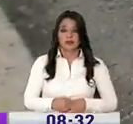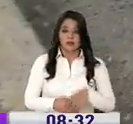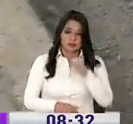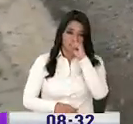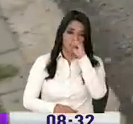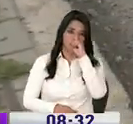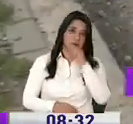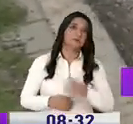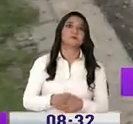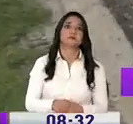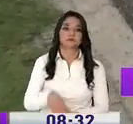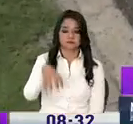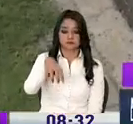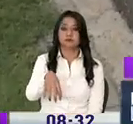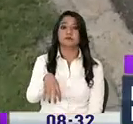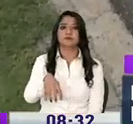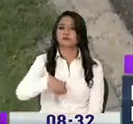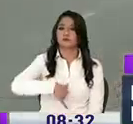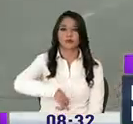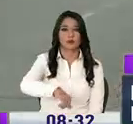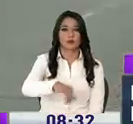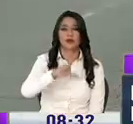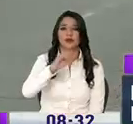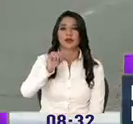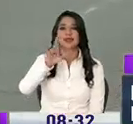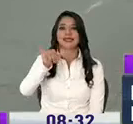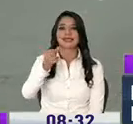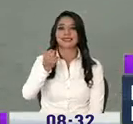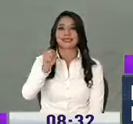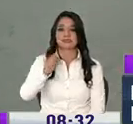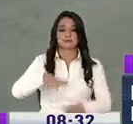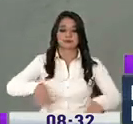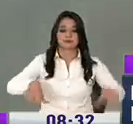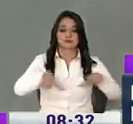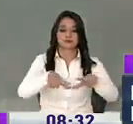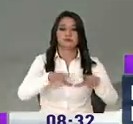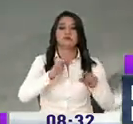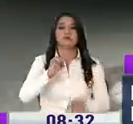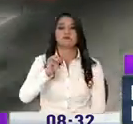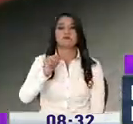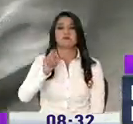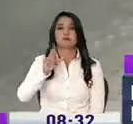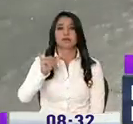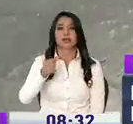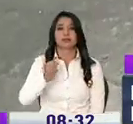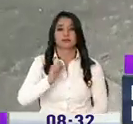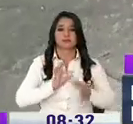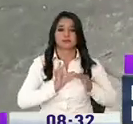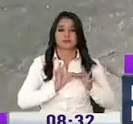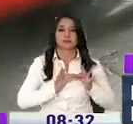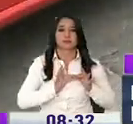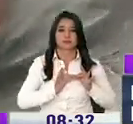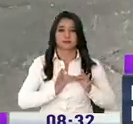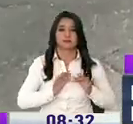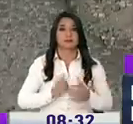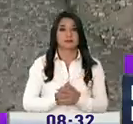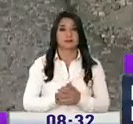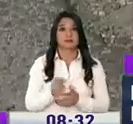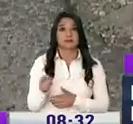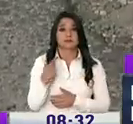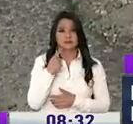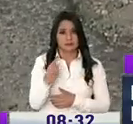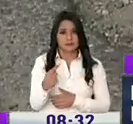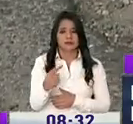Como este bache, hay varios a lo largo de la avenida Giovanni Calles en el sector de Marianas, norte de la capital. Los vecinos aseguran que se